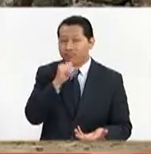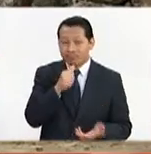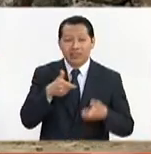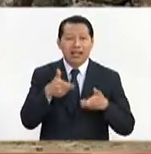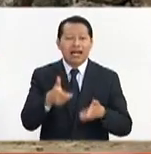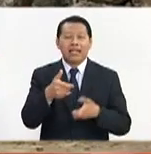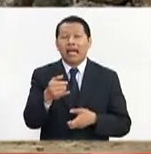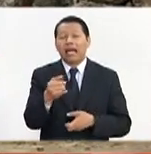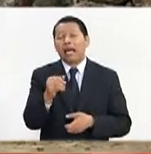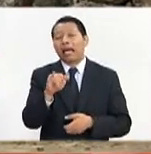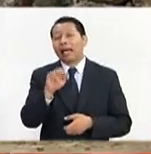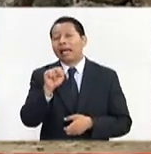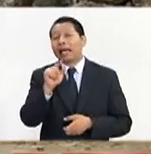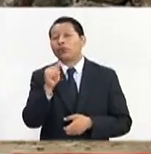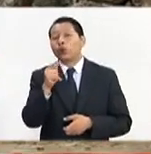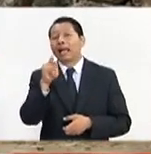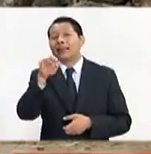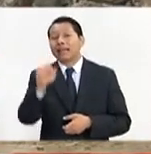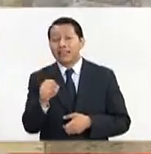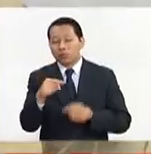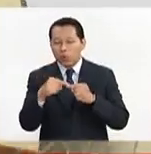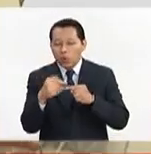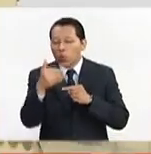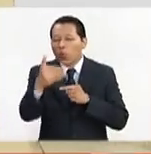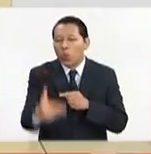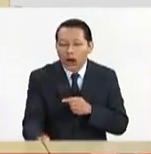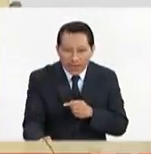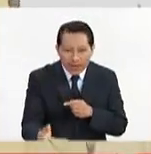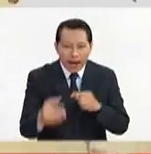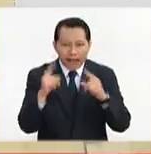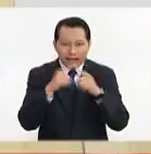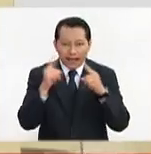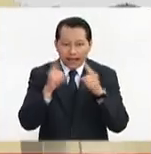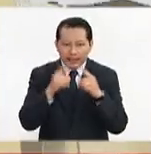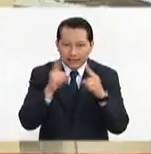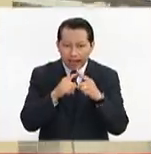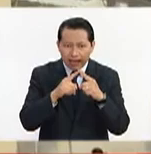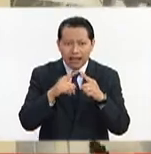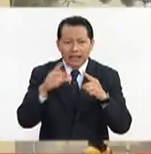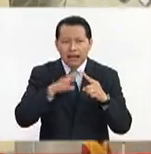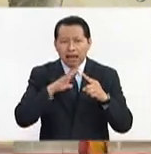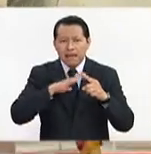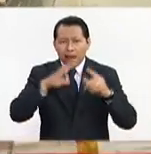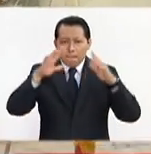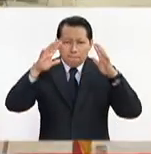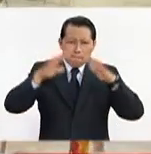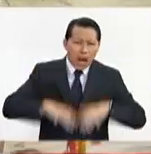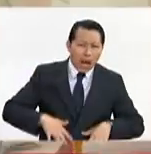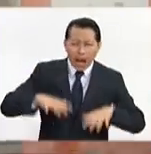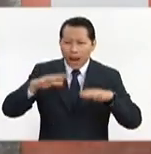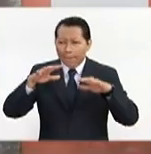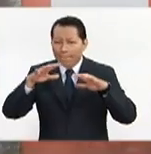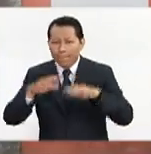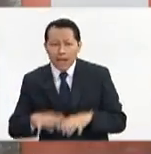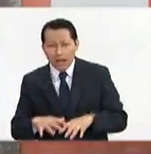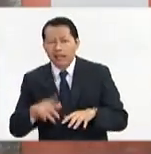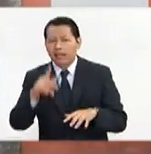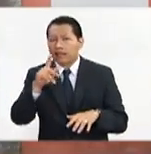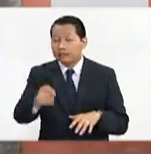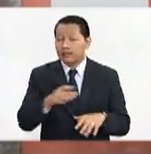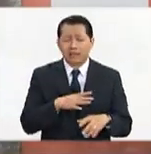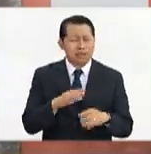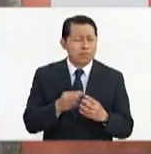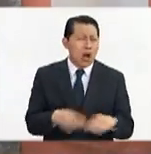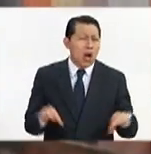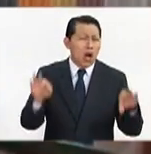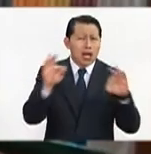de Insurgentes, a una cuadra de la parroquia San Gregorio Magno, permanece enterrado entre los escombros un tesoro invaluable para la historia